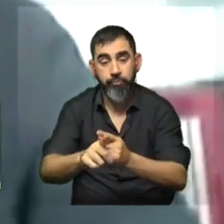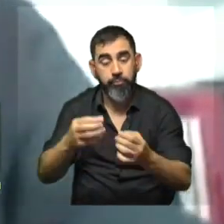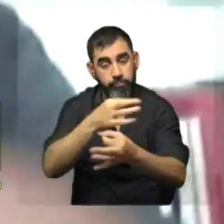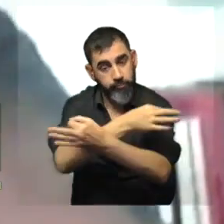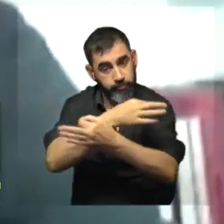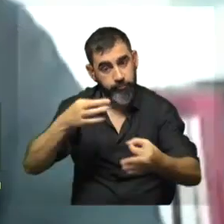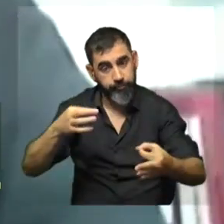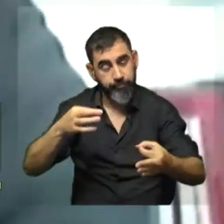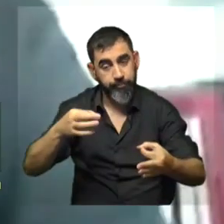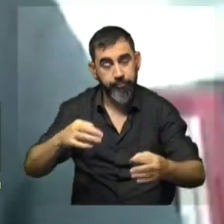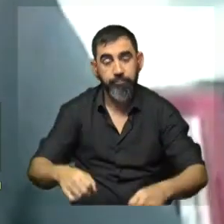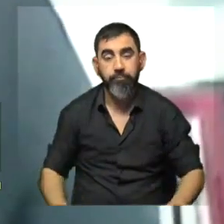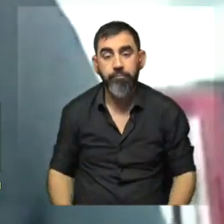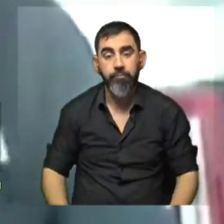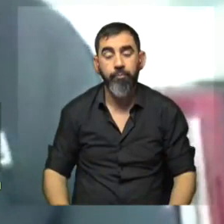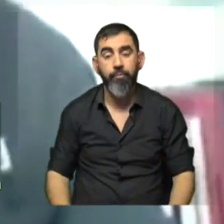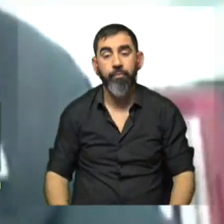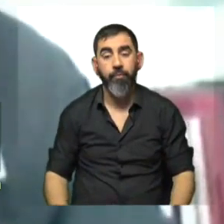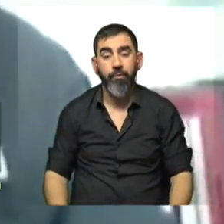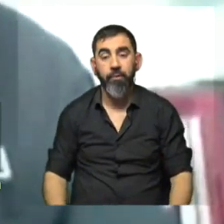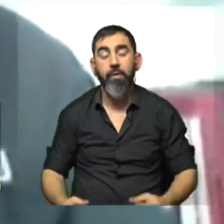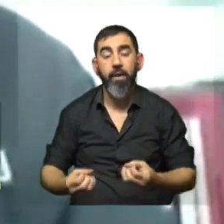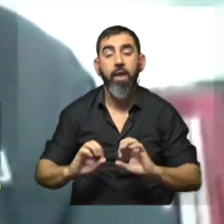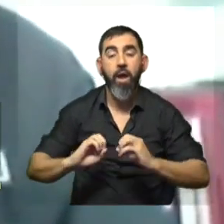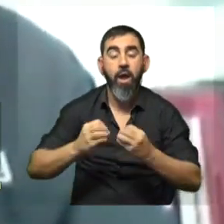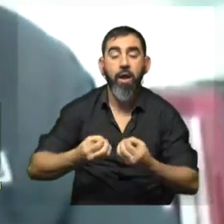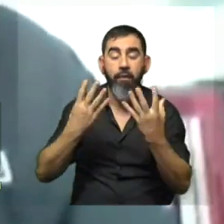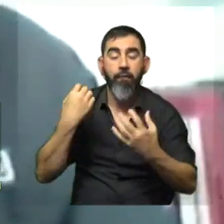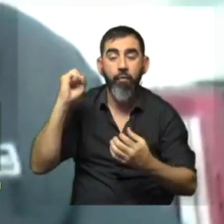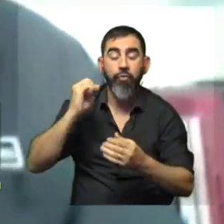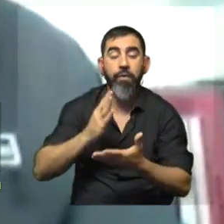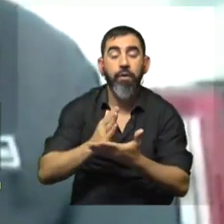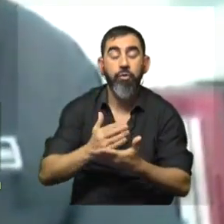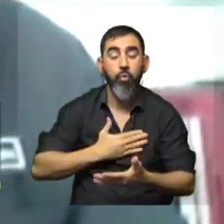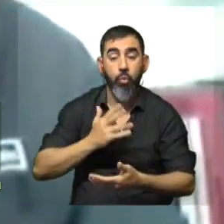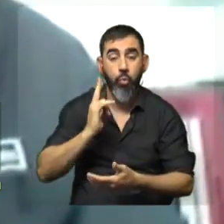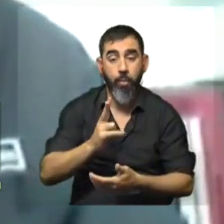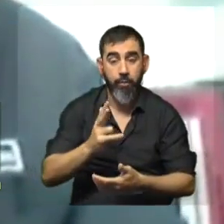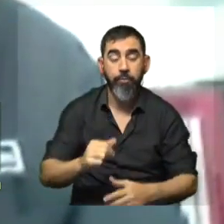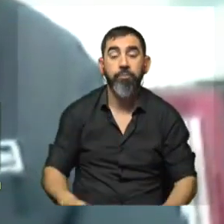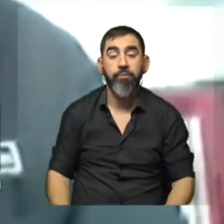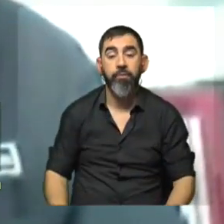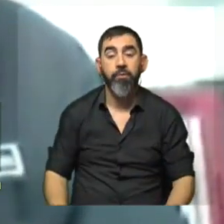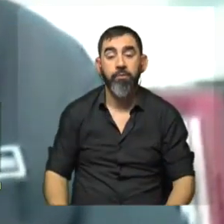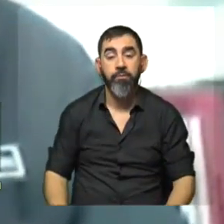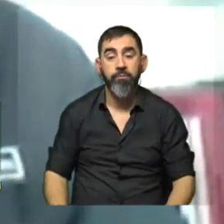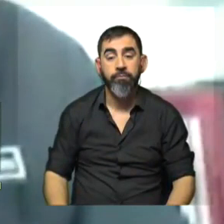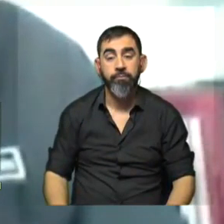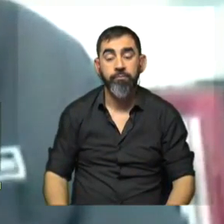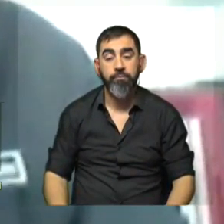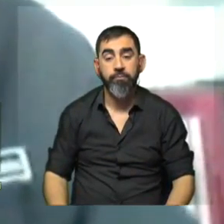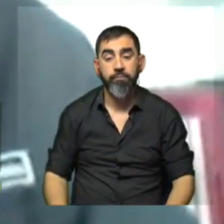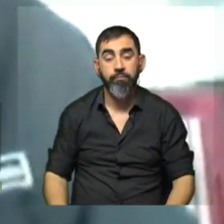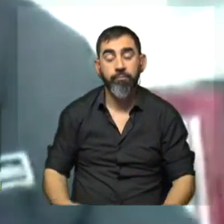eficaz en tiempos razonables de las graves violaciones a los derechos humanos. Es una instancia